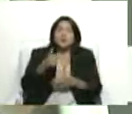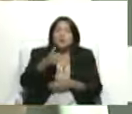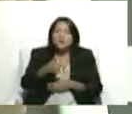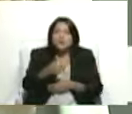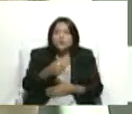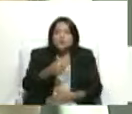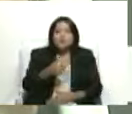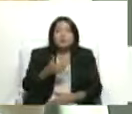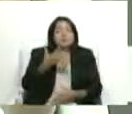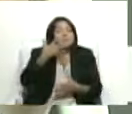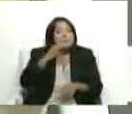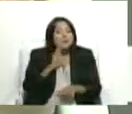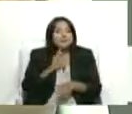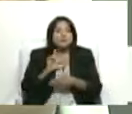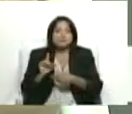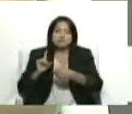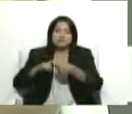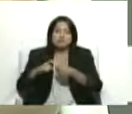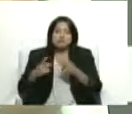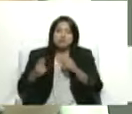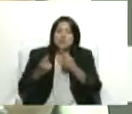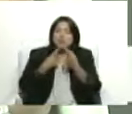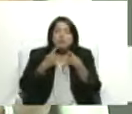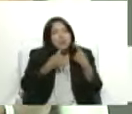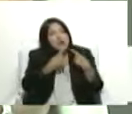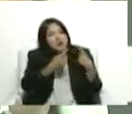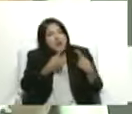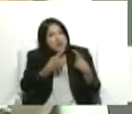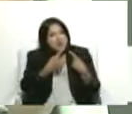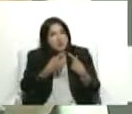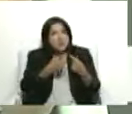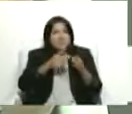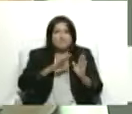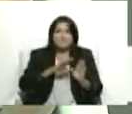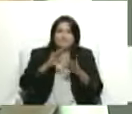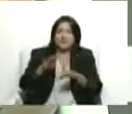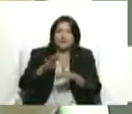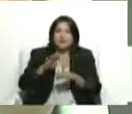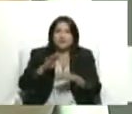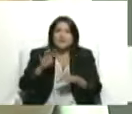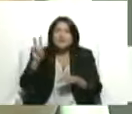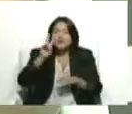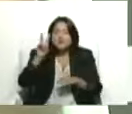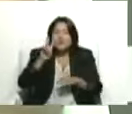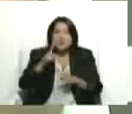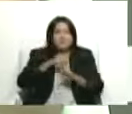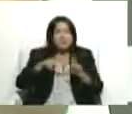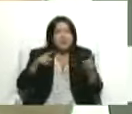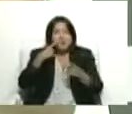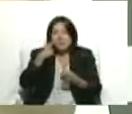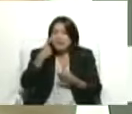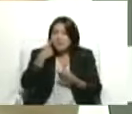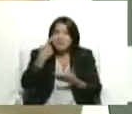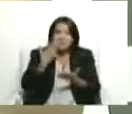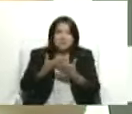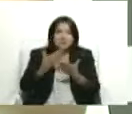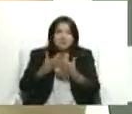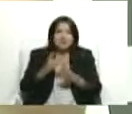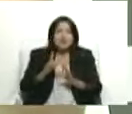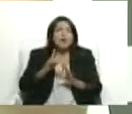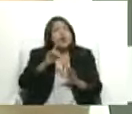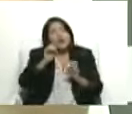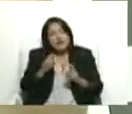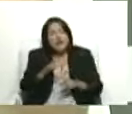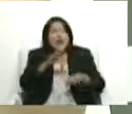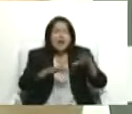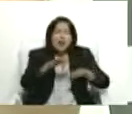que ha venido suscribiendo en esas mesas de diálogo pues la defensa del territorio nacional. No hemos visto, si bien vimos a Daniel Ceballos y